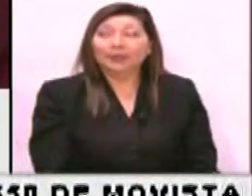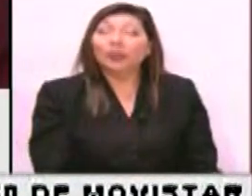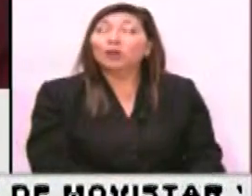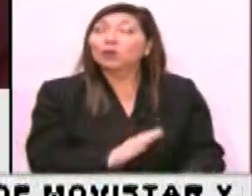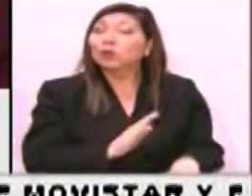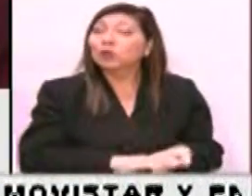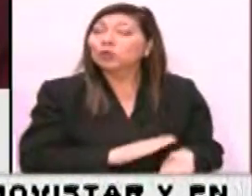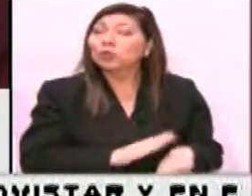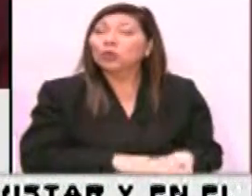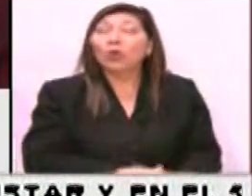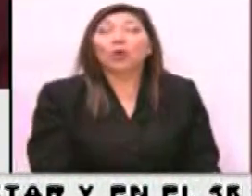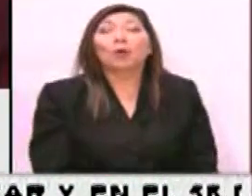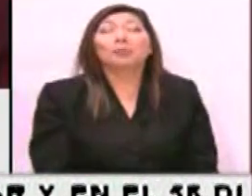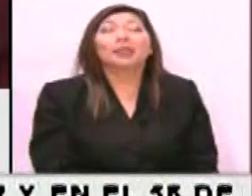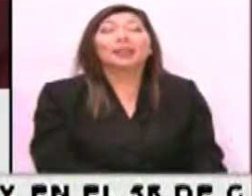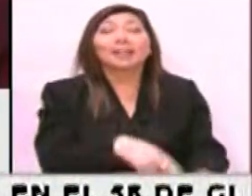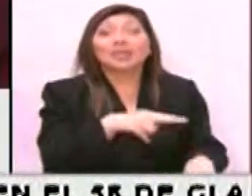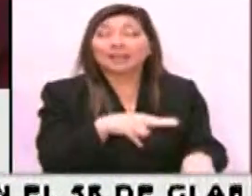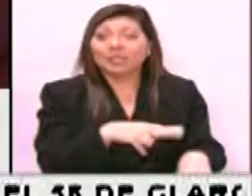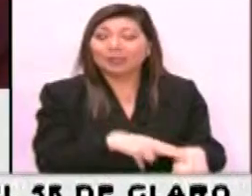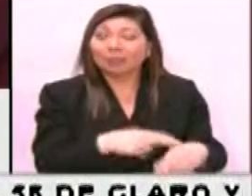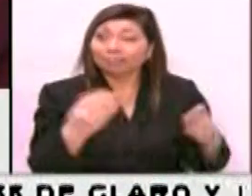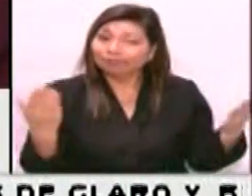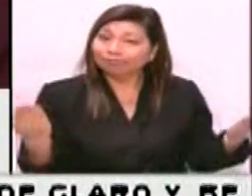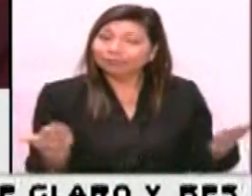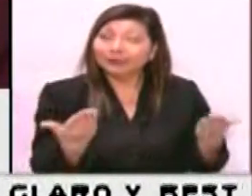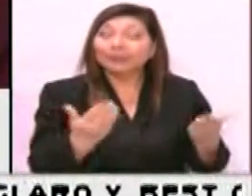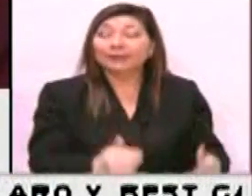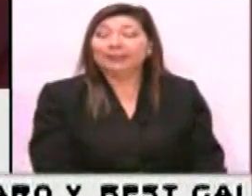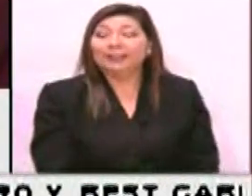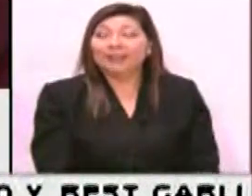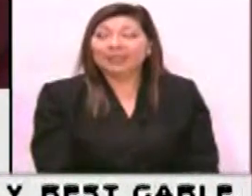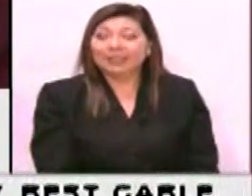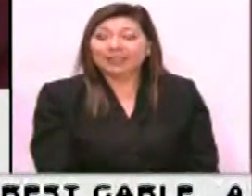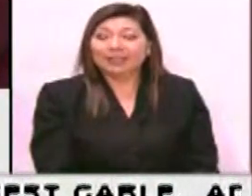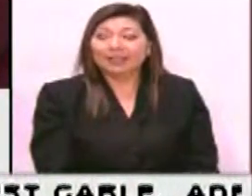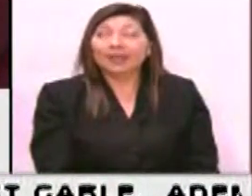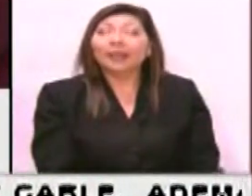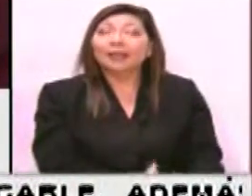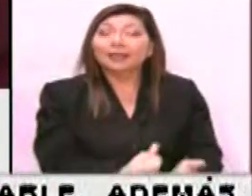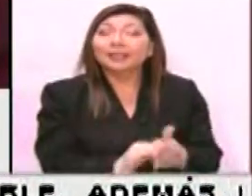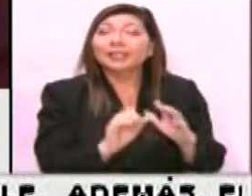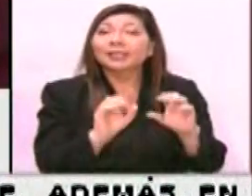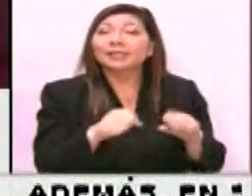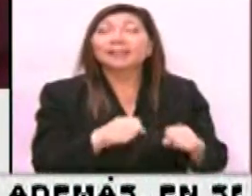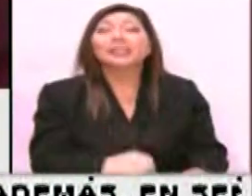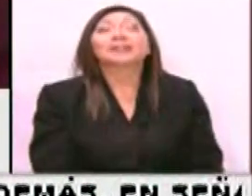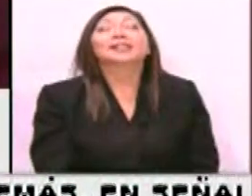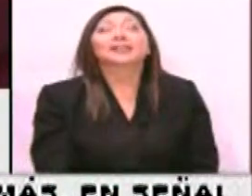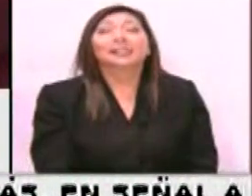sobre nuestros naturales impulsos iniciales, y que efectivamente,